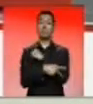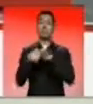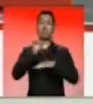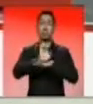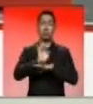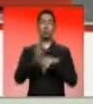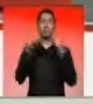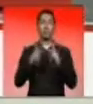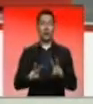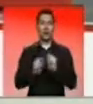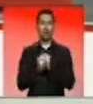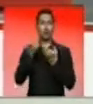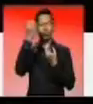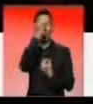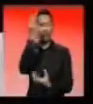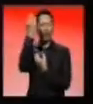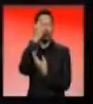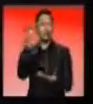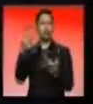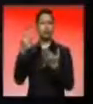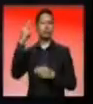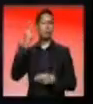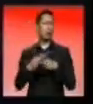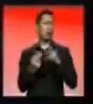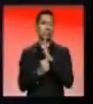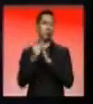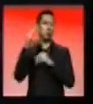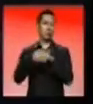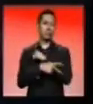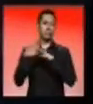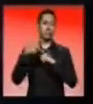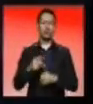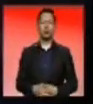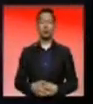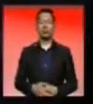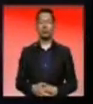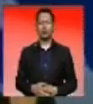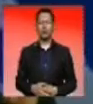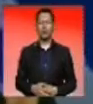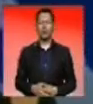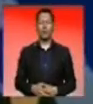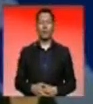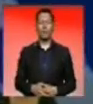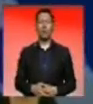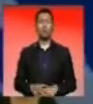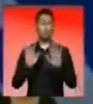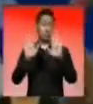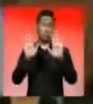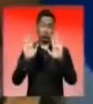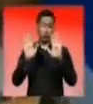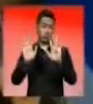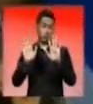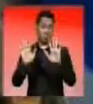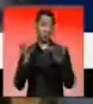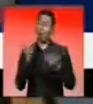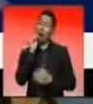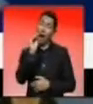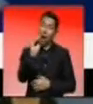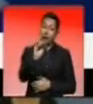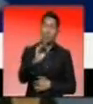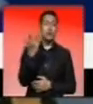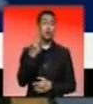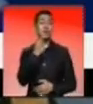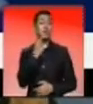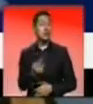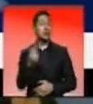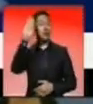denominados Capayalix. Nuevas acusaciones, caso Odebrecht. Ya se viene la siguiente bomba. Yo se los advertí, que dice